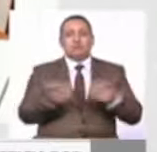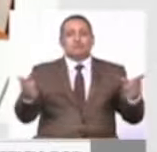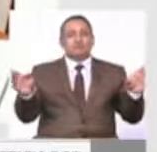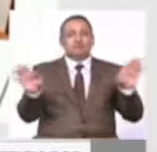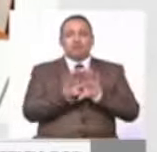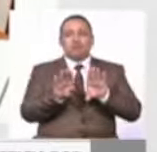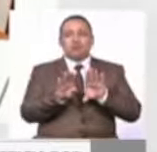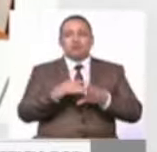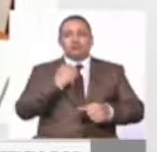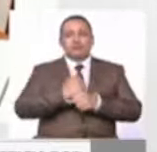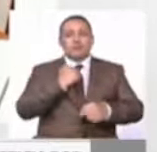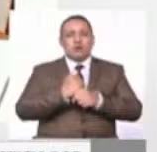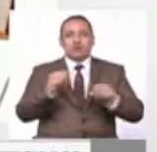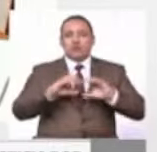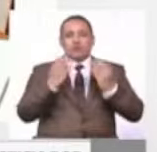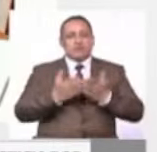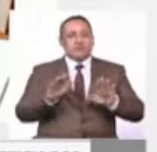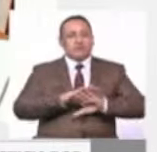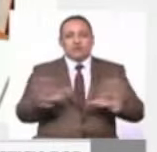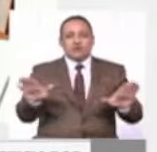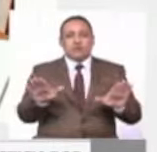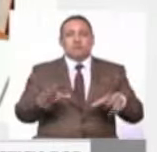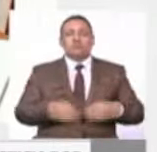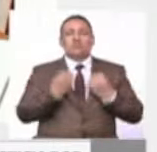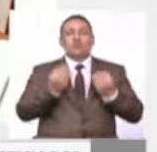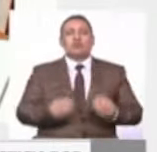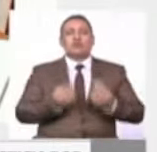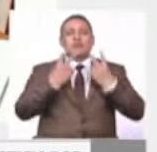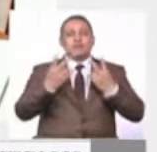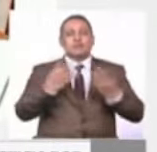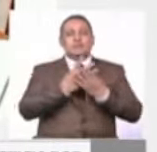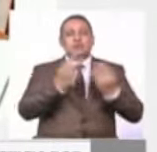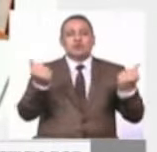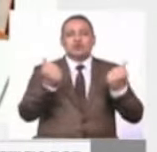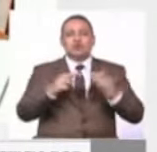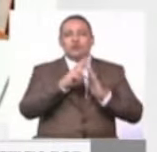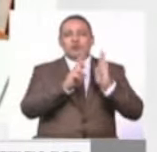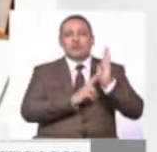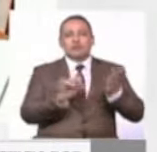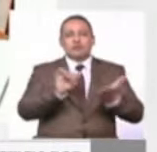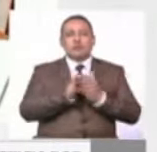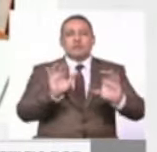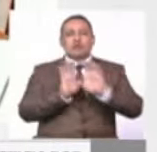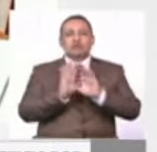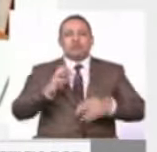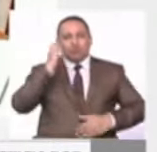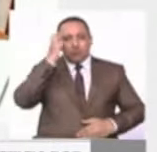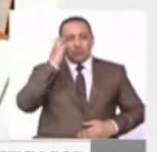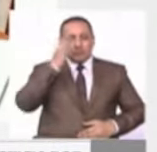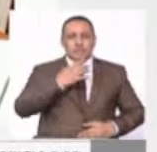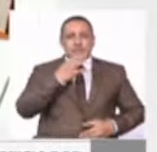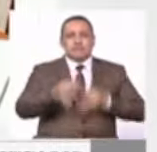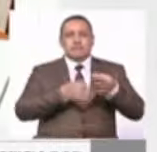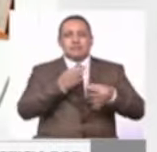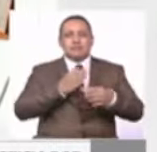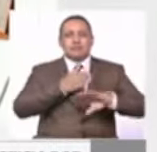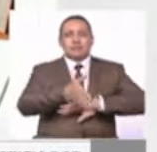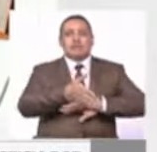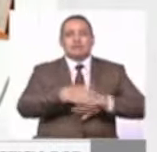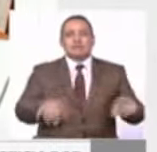en el congreso deja de ser congresista porque ha desaparecido losos requisitos que la Constitución dice para